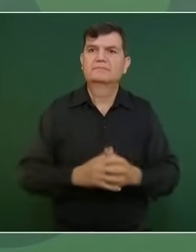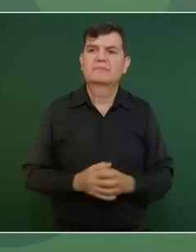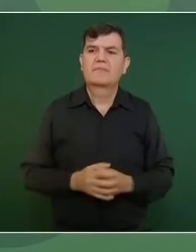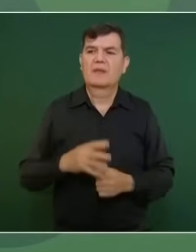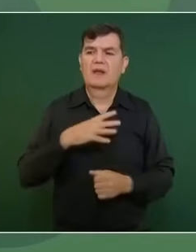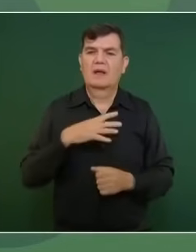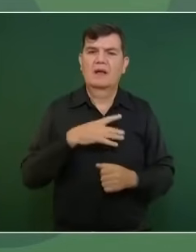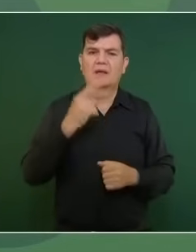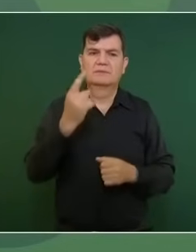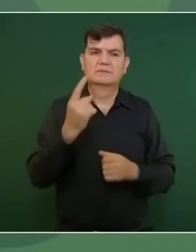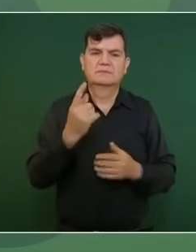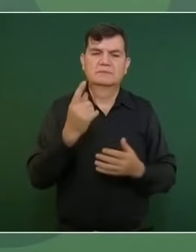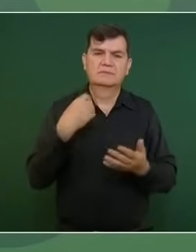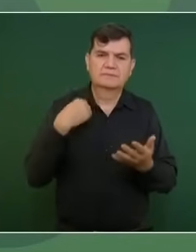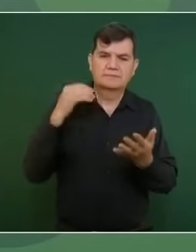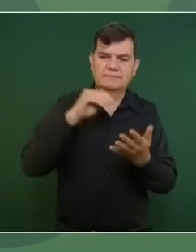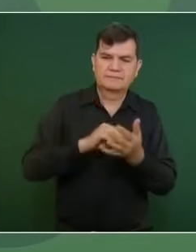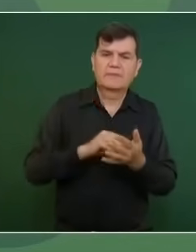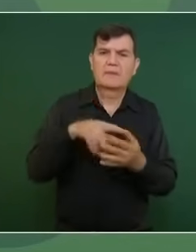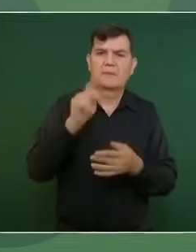Hay una versión, pero